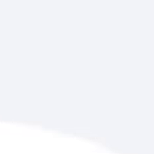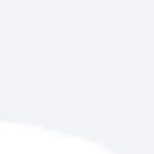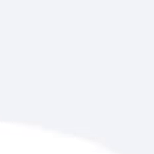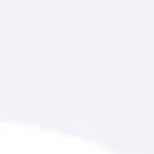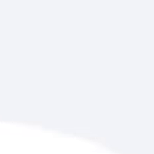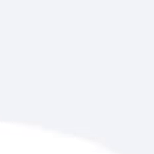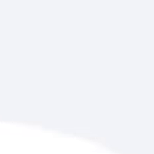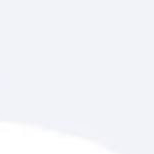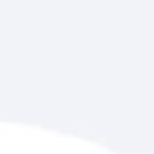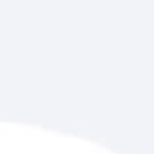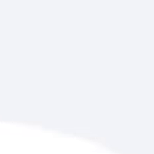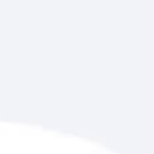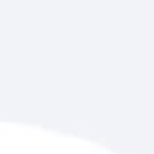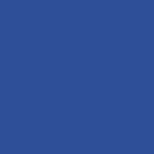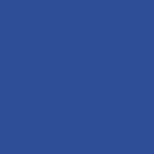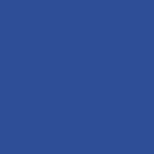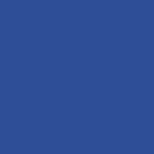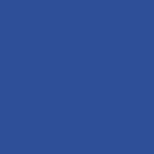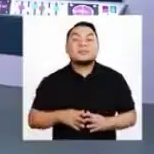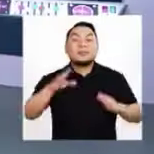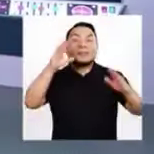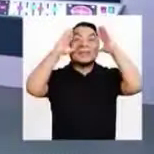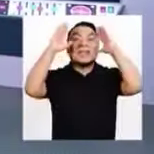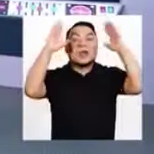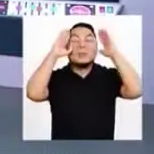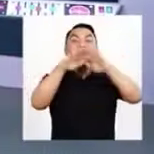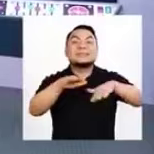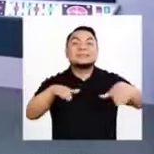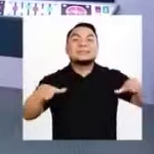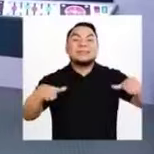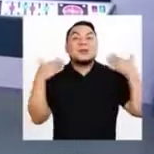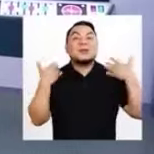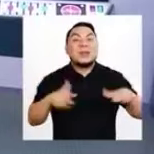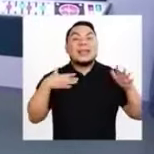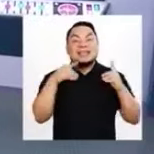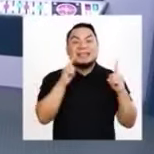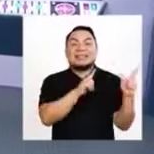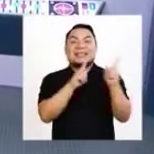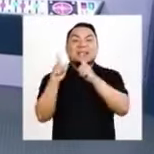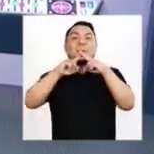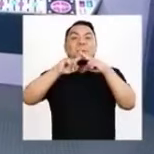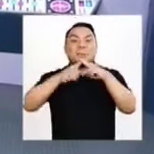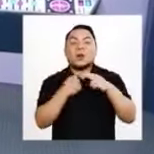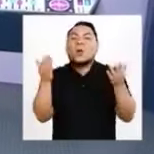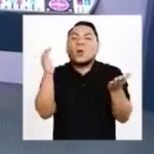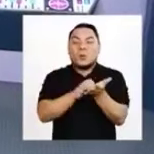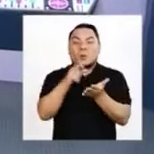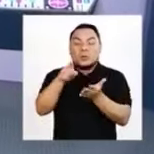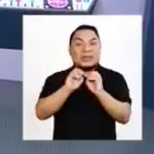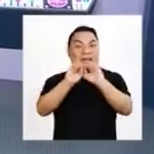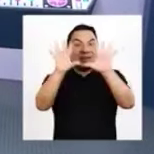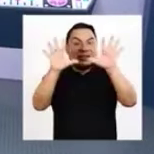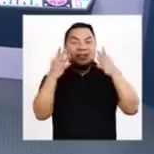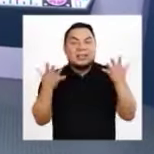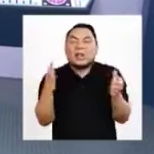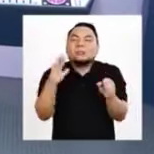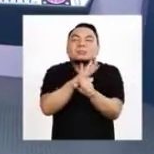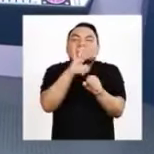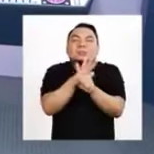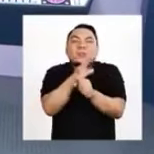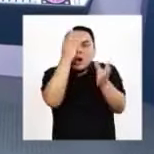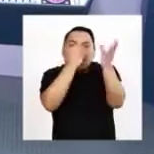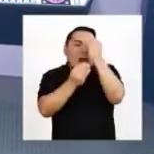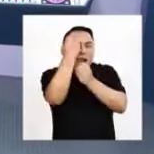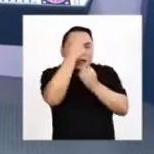Tercer y cuarto grado de primaria. ¡Hola, niñas y niños! Ya estoy lista para empezar un nuevo